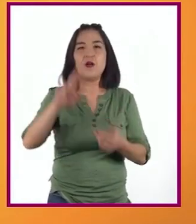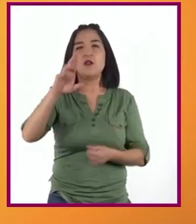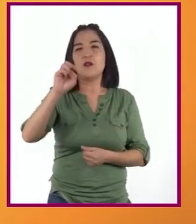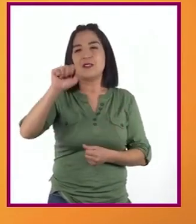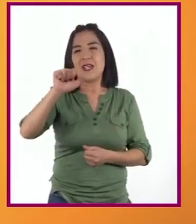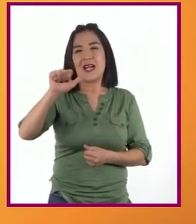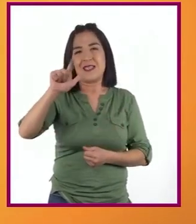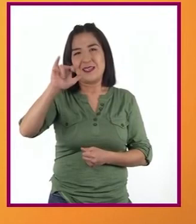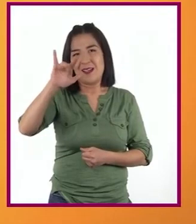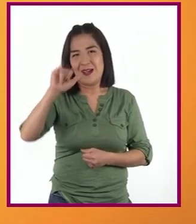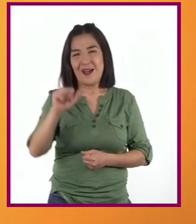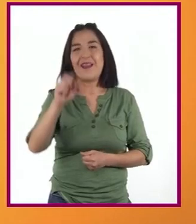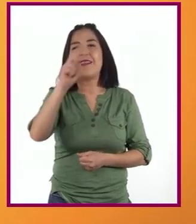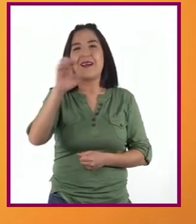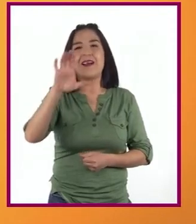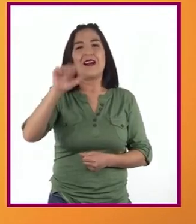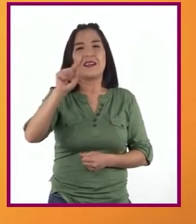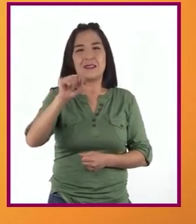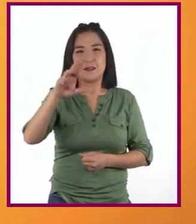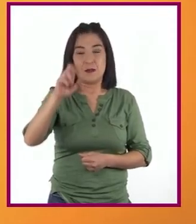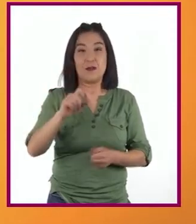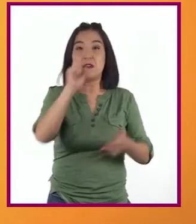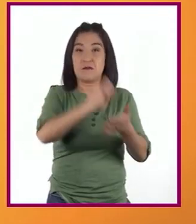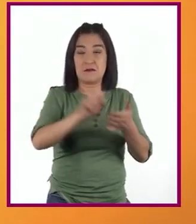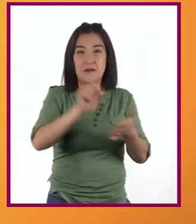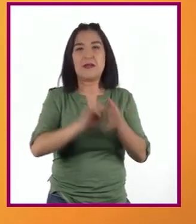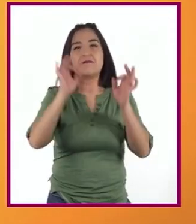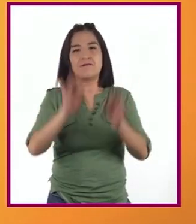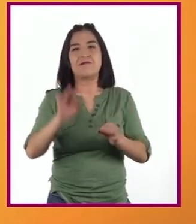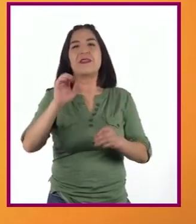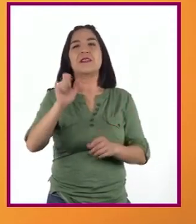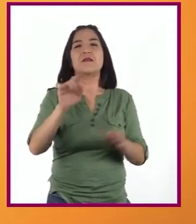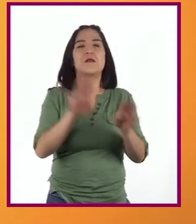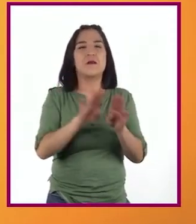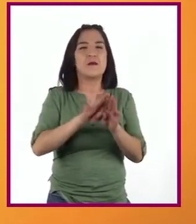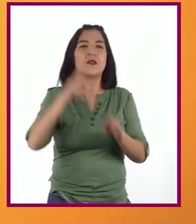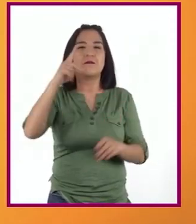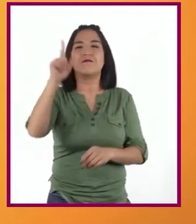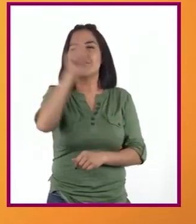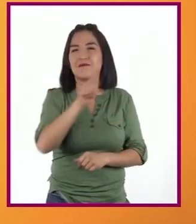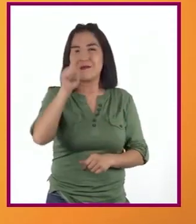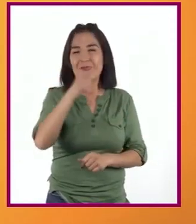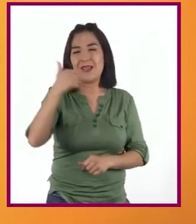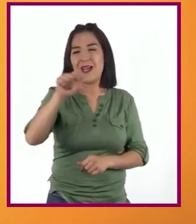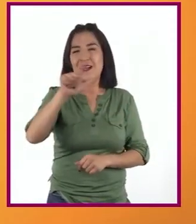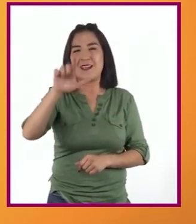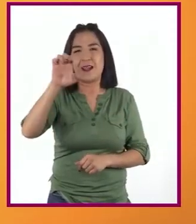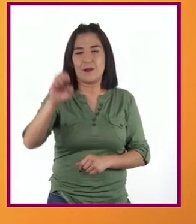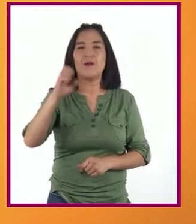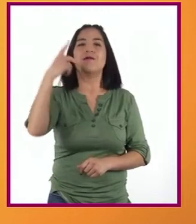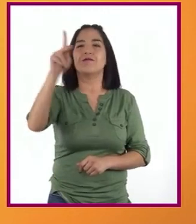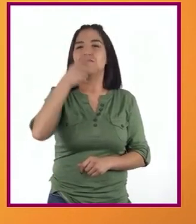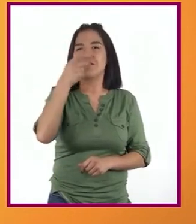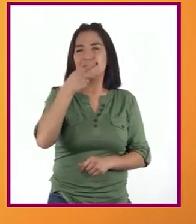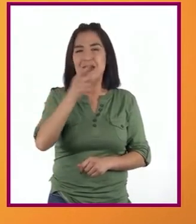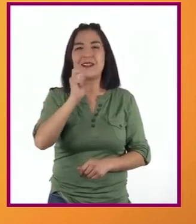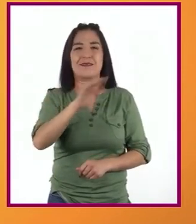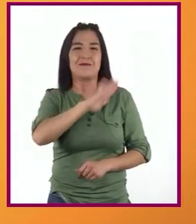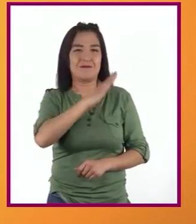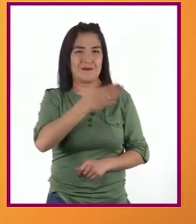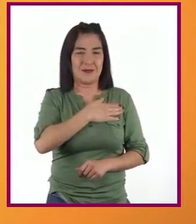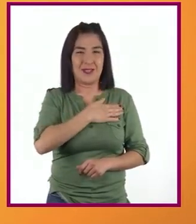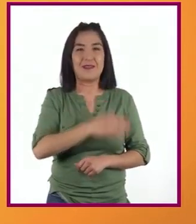Castro. Está escrito originalmente en gallego, que es una lengua que también se habla en España. La versión